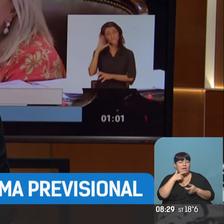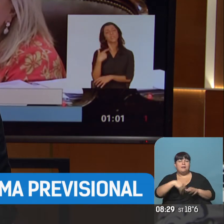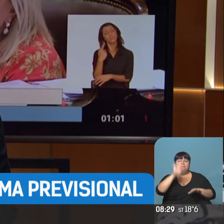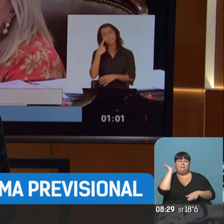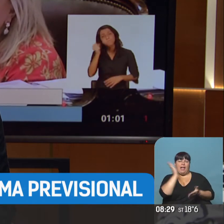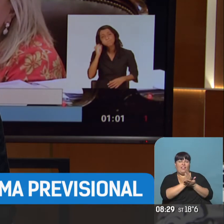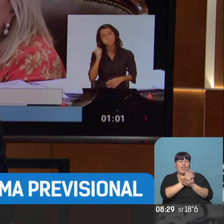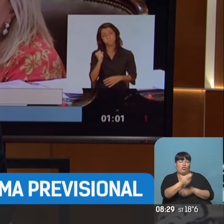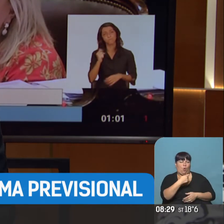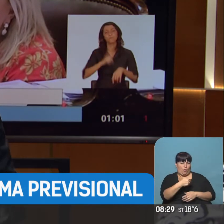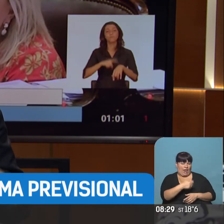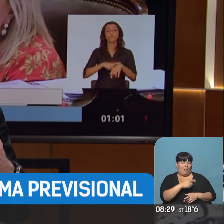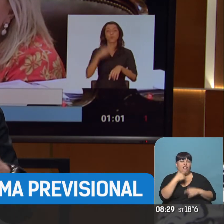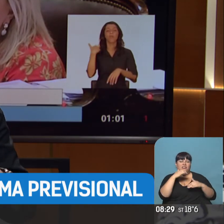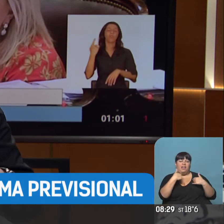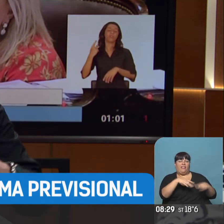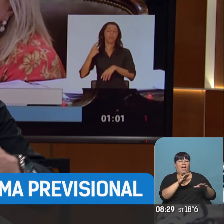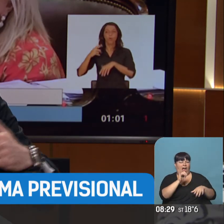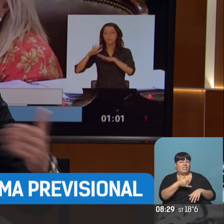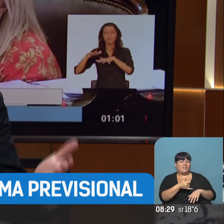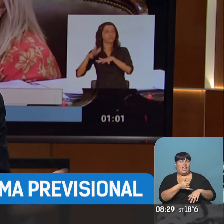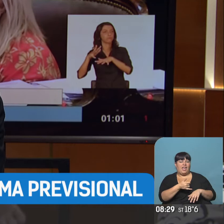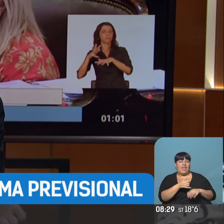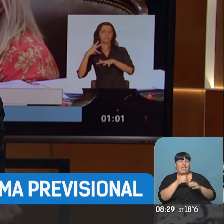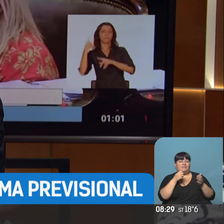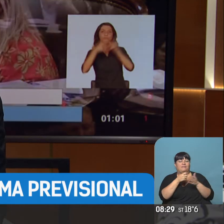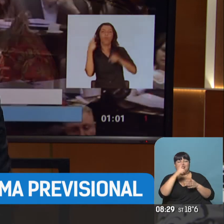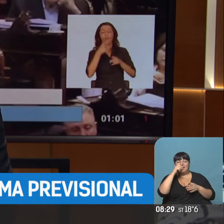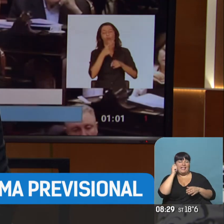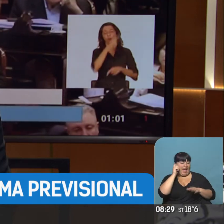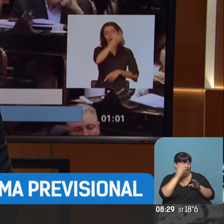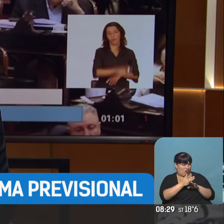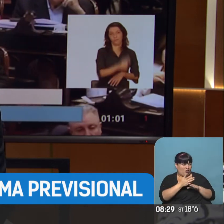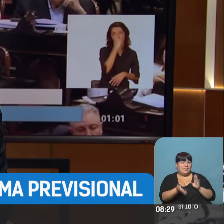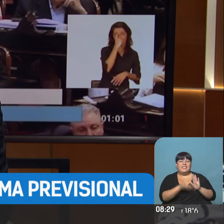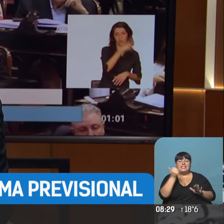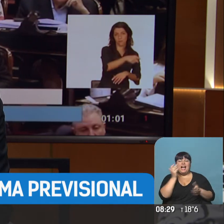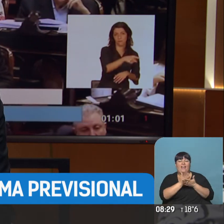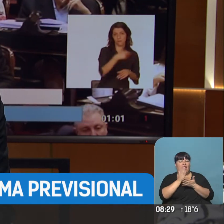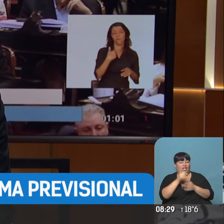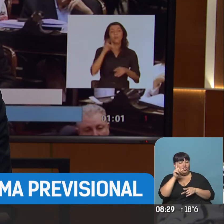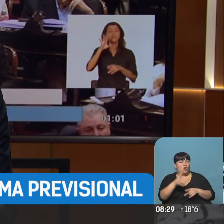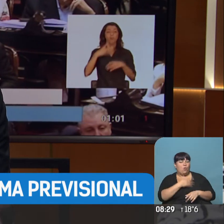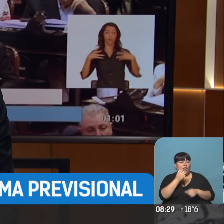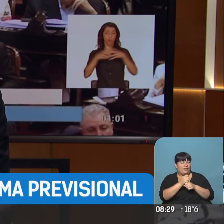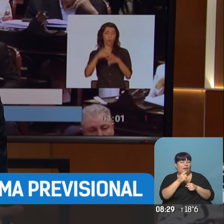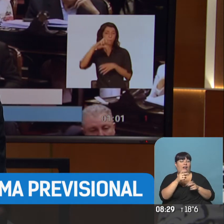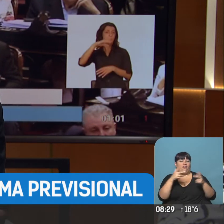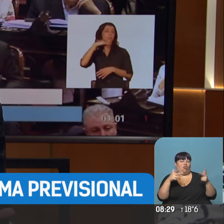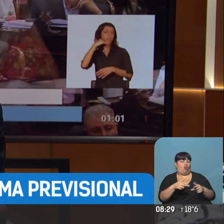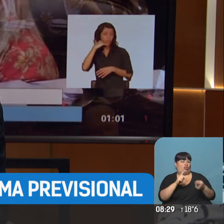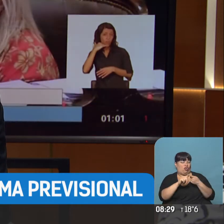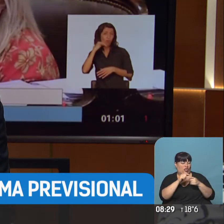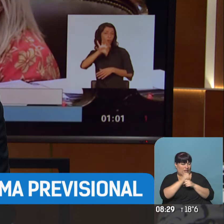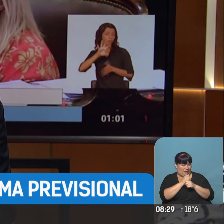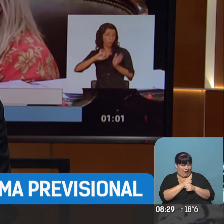mayores derechos a los jubilados al permitir llegar hasta los 70 años. Lo que se hizo fue quitarle un derecho al empleador de cesar con la relación